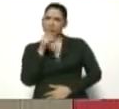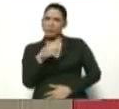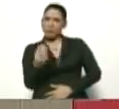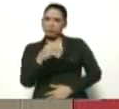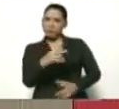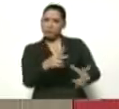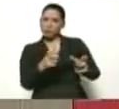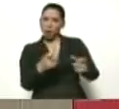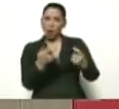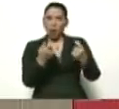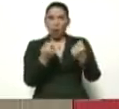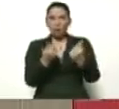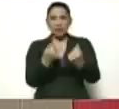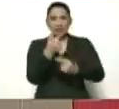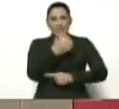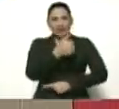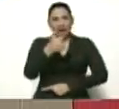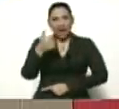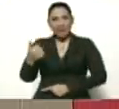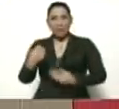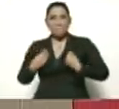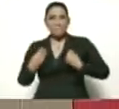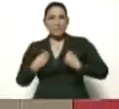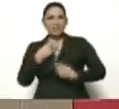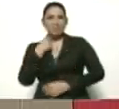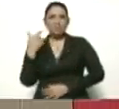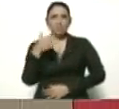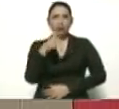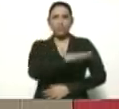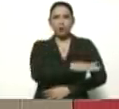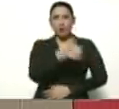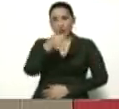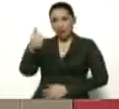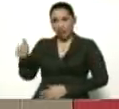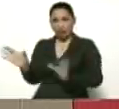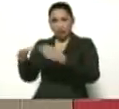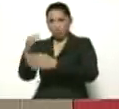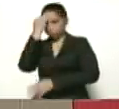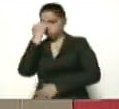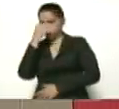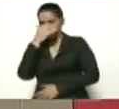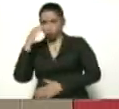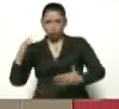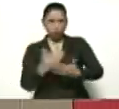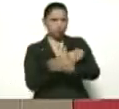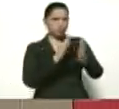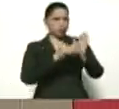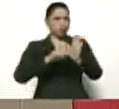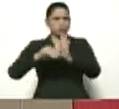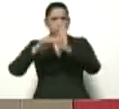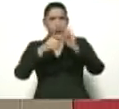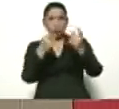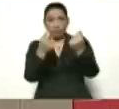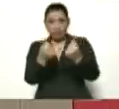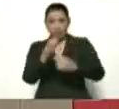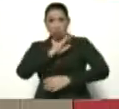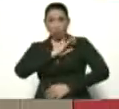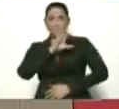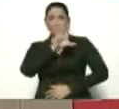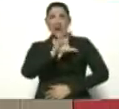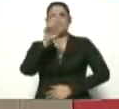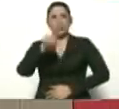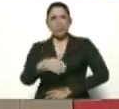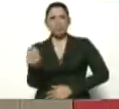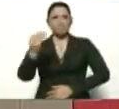por cada vida que se cobrará en estos mercenarios que incluye el robo de los activos de la república que incluye